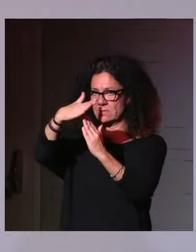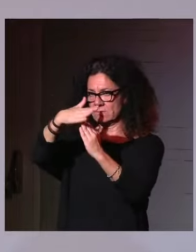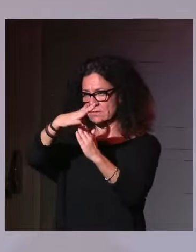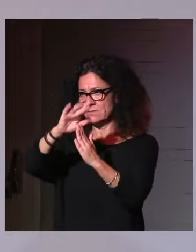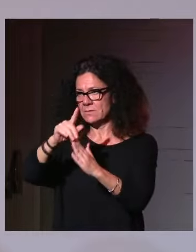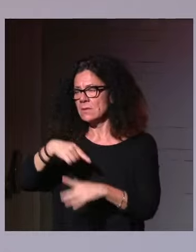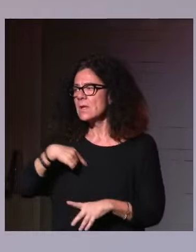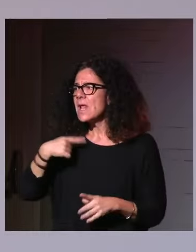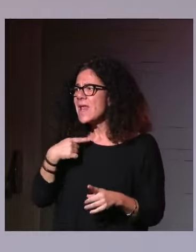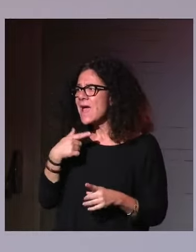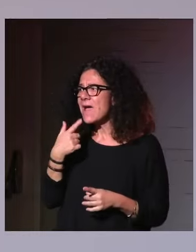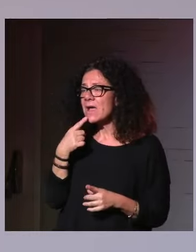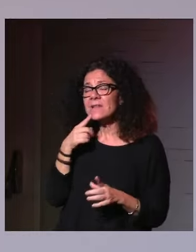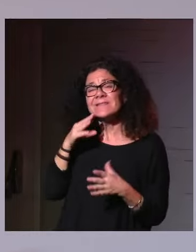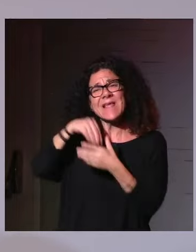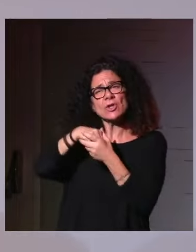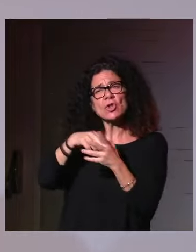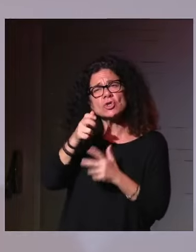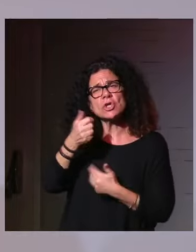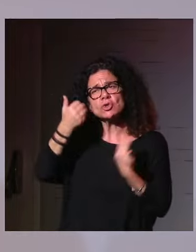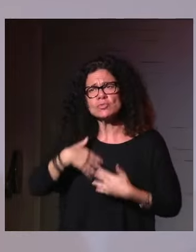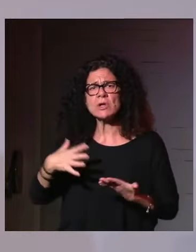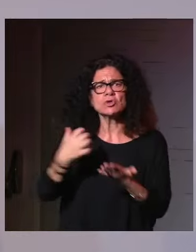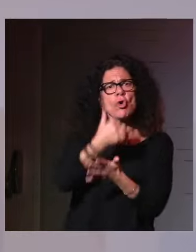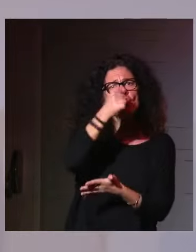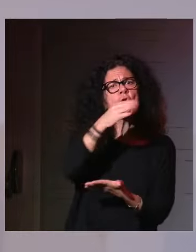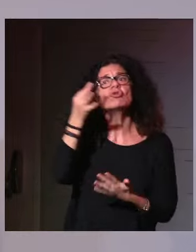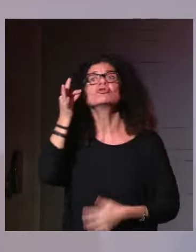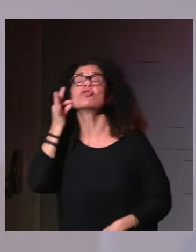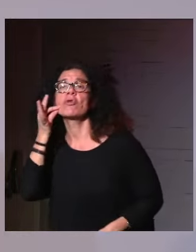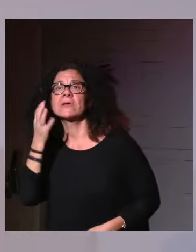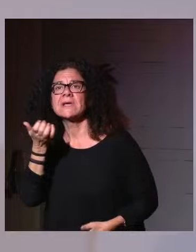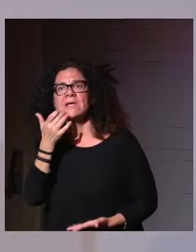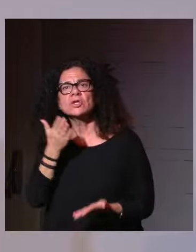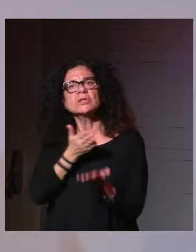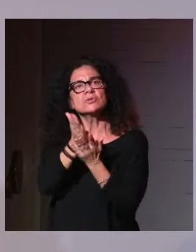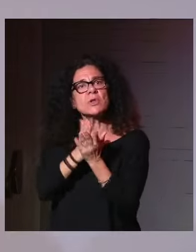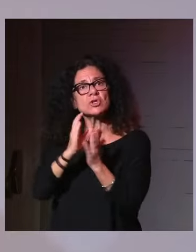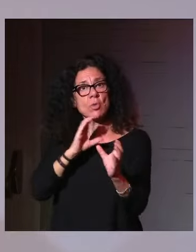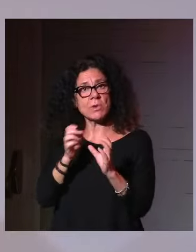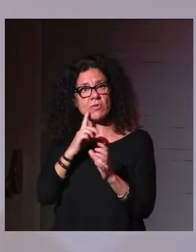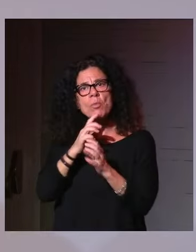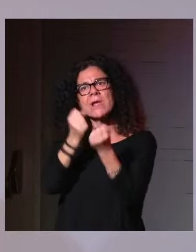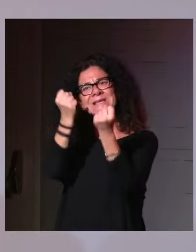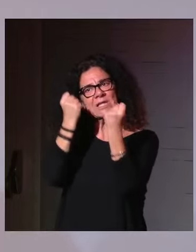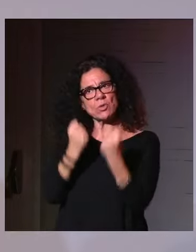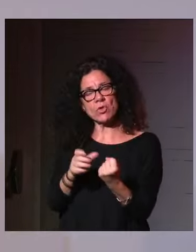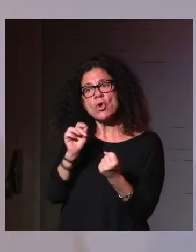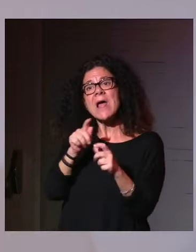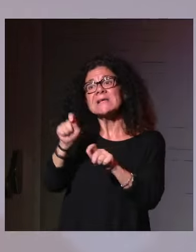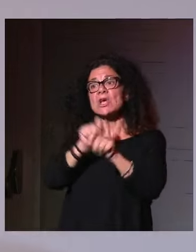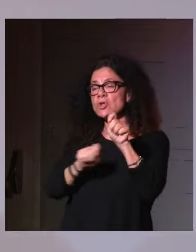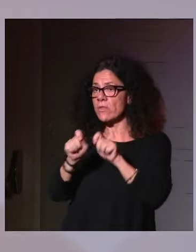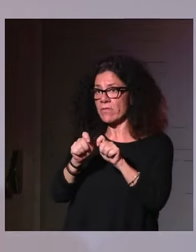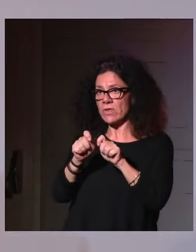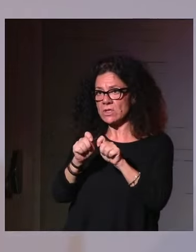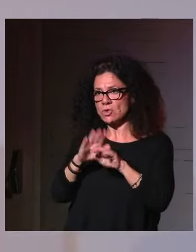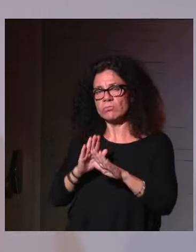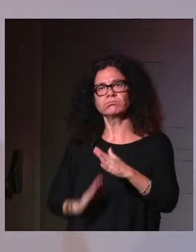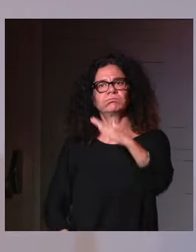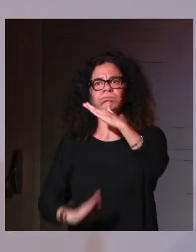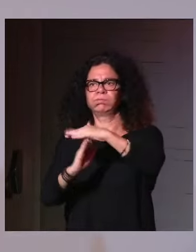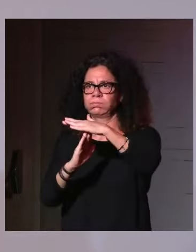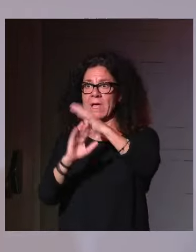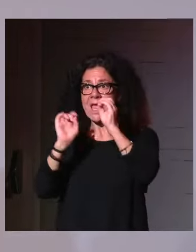defensa de los Derechos Humanos estamos todos y todas Entonces si los medios de comunicación como institución o las asociaciones no se plantan como nos